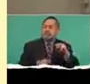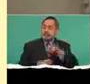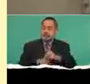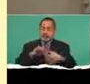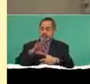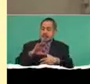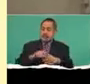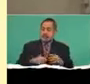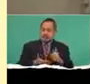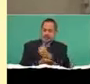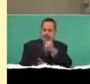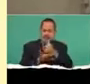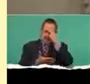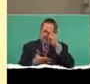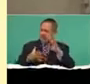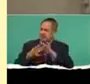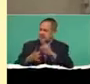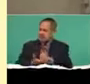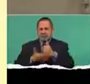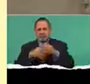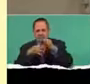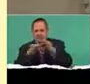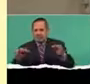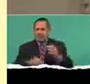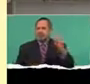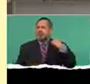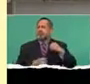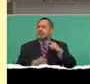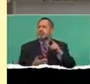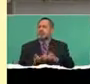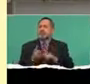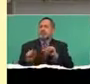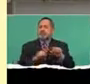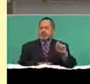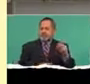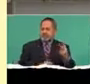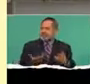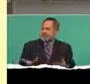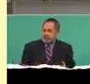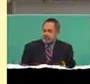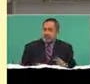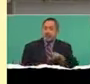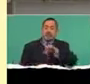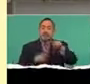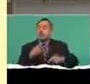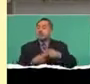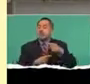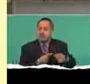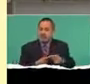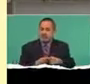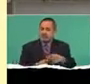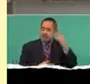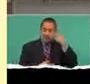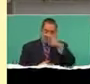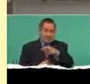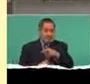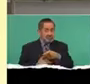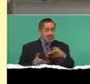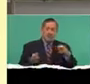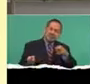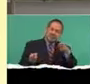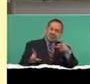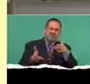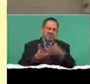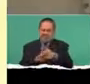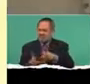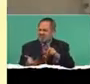Latinoamérica en la Ciudad de México en 1642, y que fue después ejecutado por